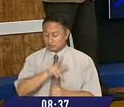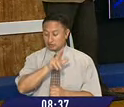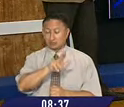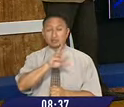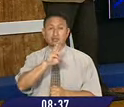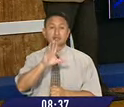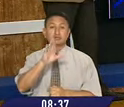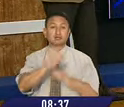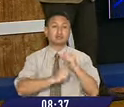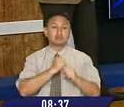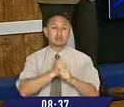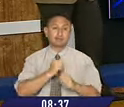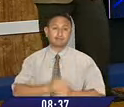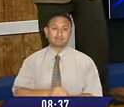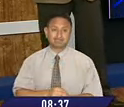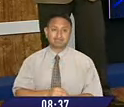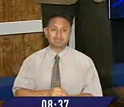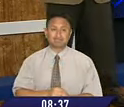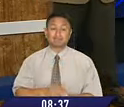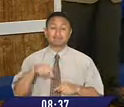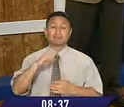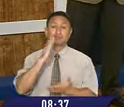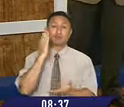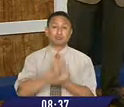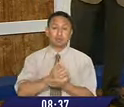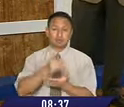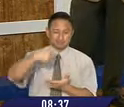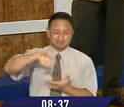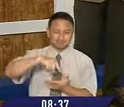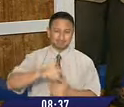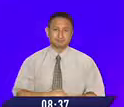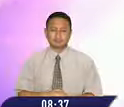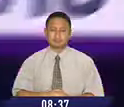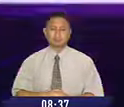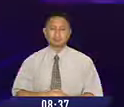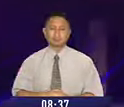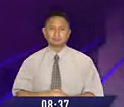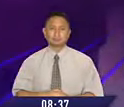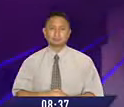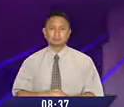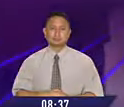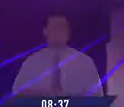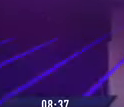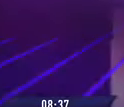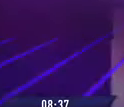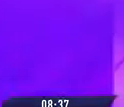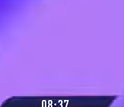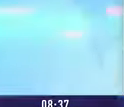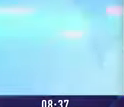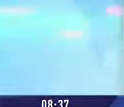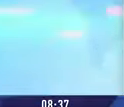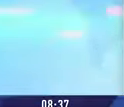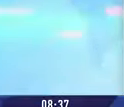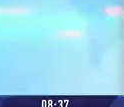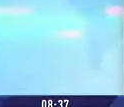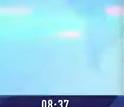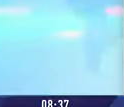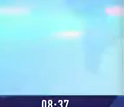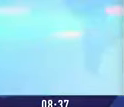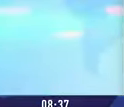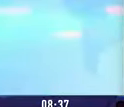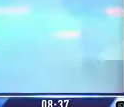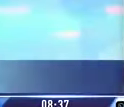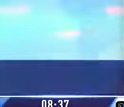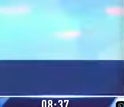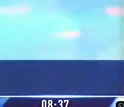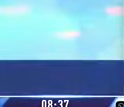del año. Ese es un buen trabajo. Aquí hacemos pausa y ya venimos con más. Y escuchen muy bien, porque la violencia en Esmeraldas no cesa. En las últimas horas, 4